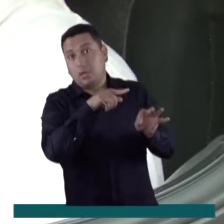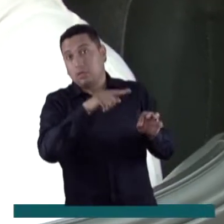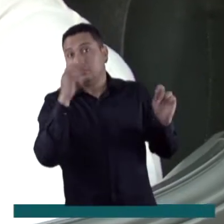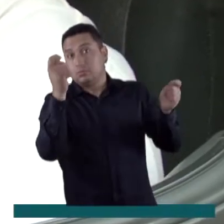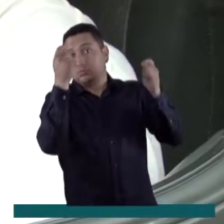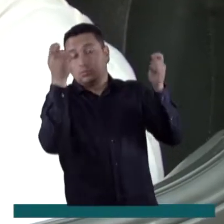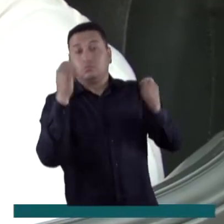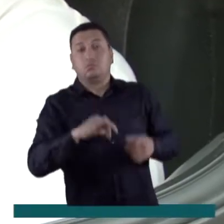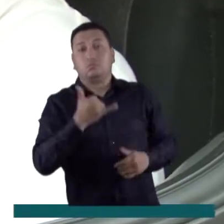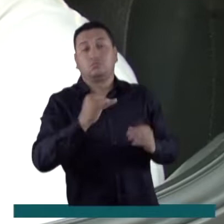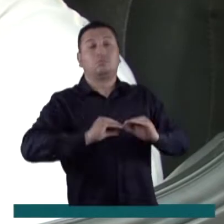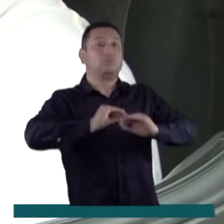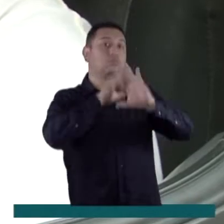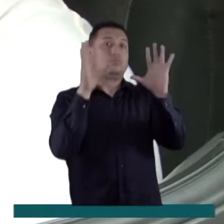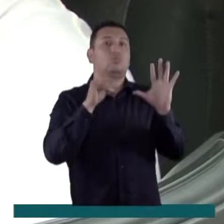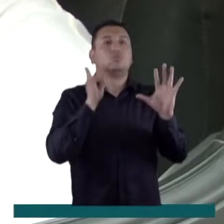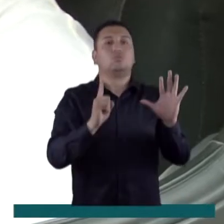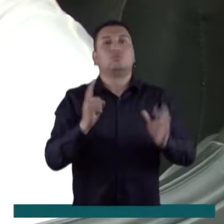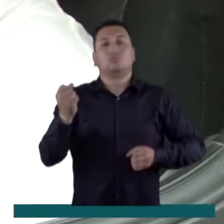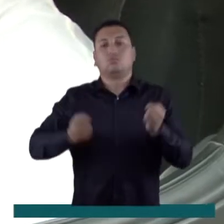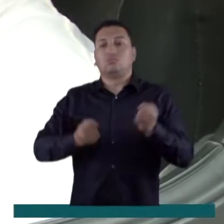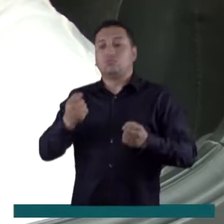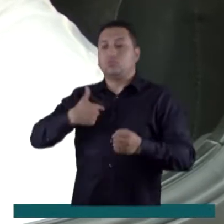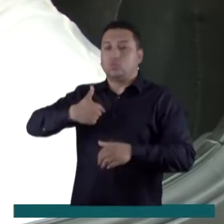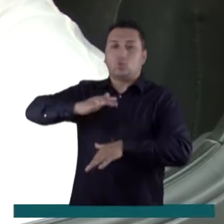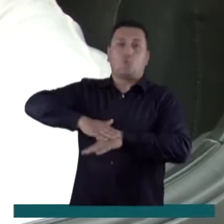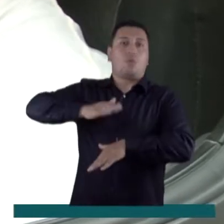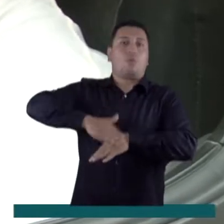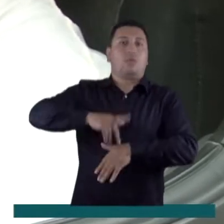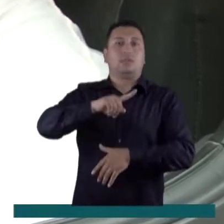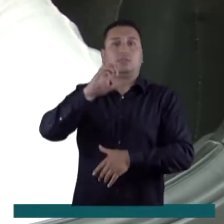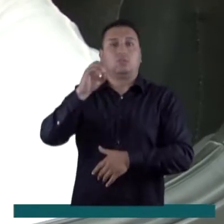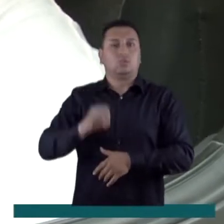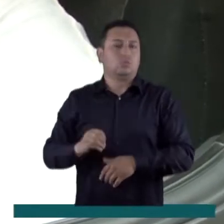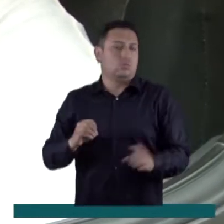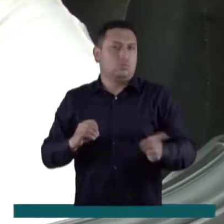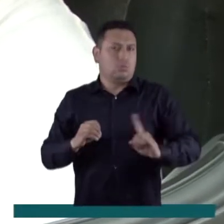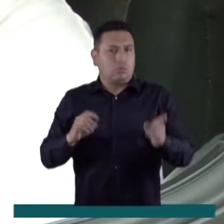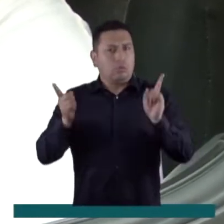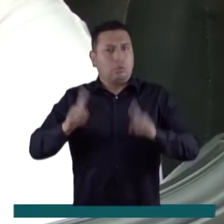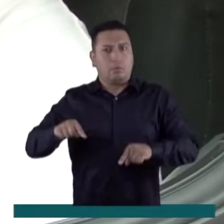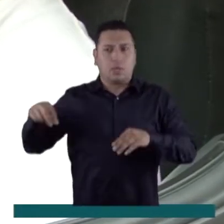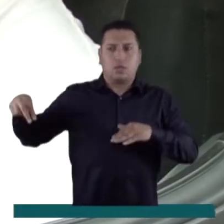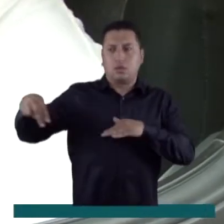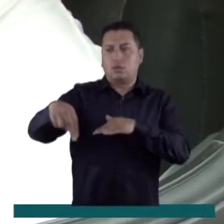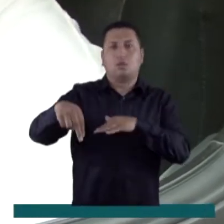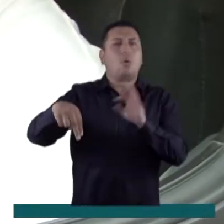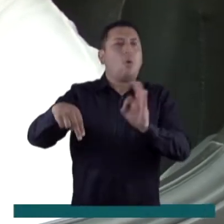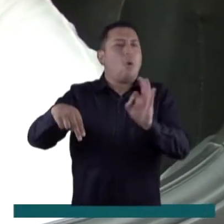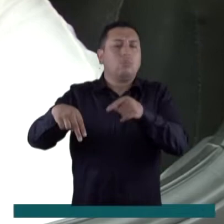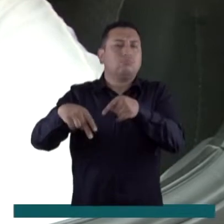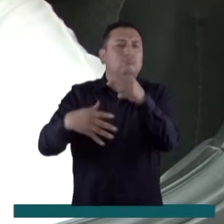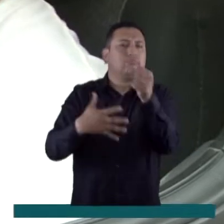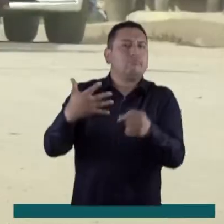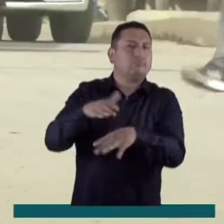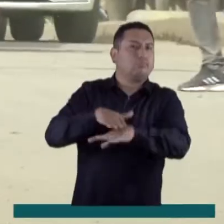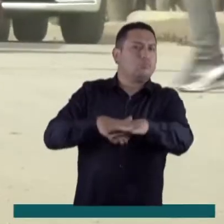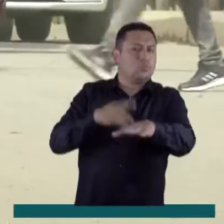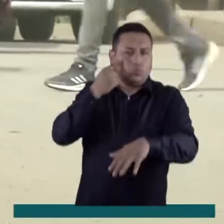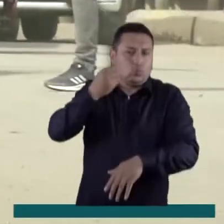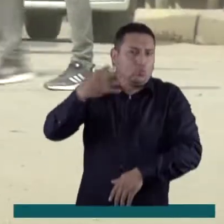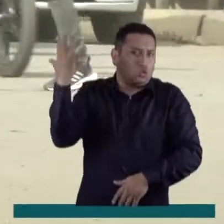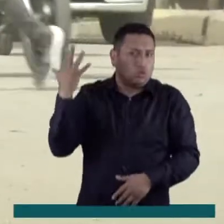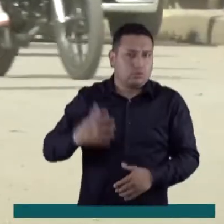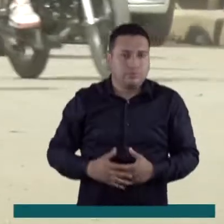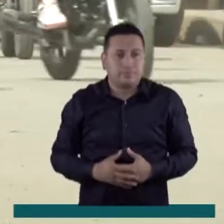campañas, porque pues solo los conductores no tienen la culpa, a veces también los peatones, hay varios factores. Según